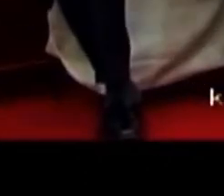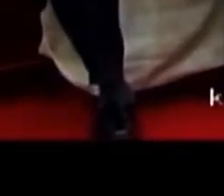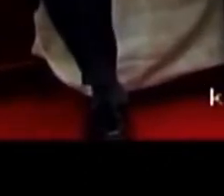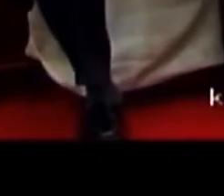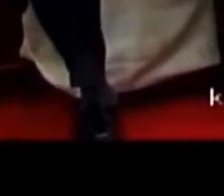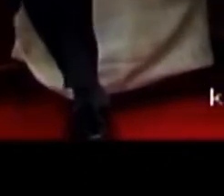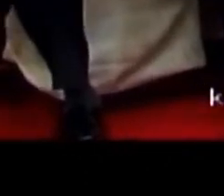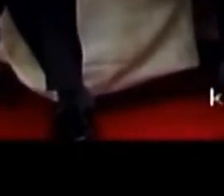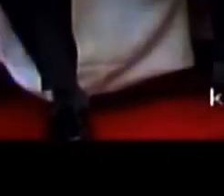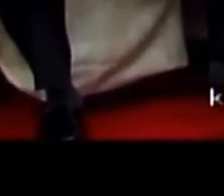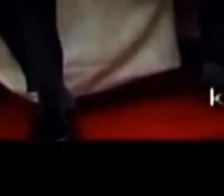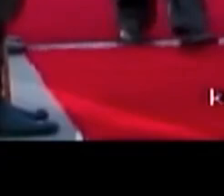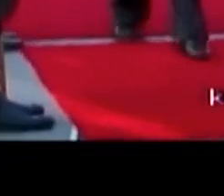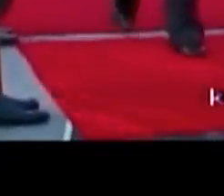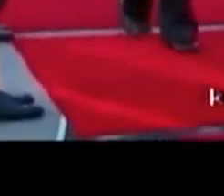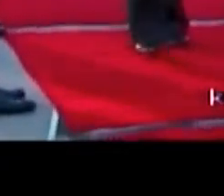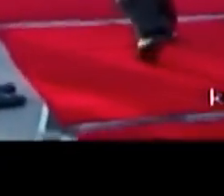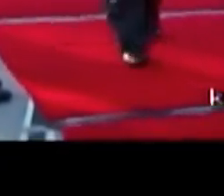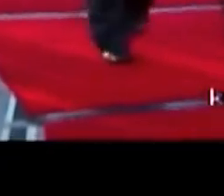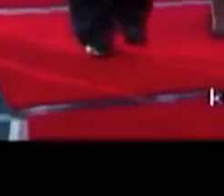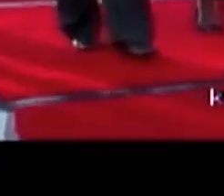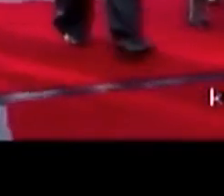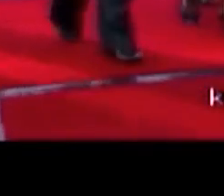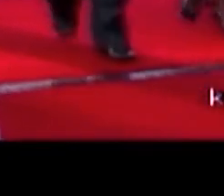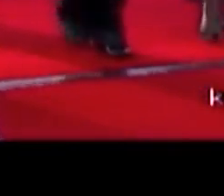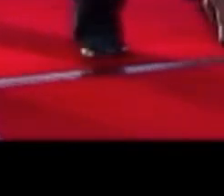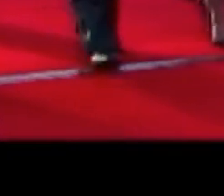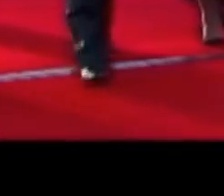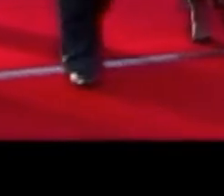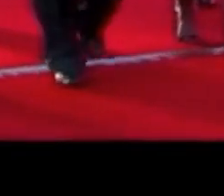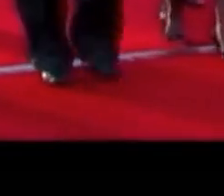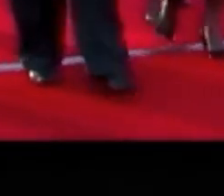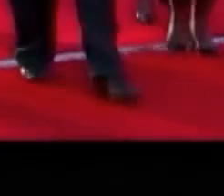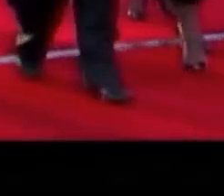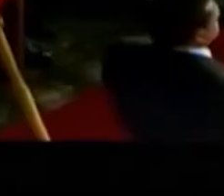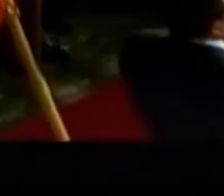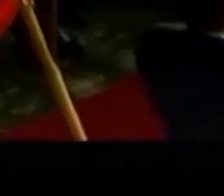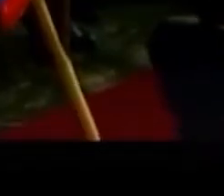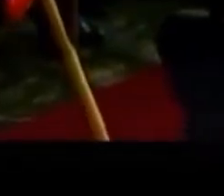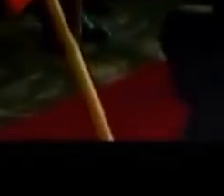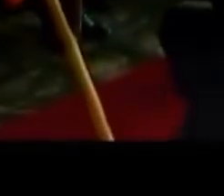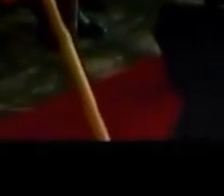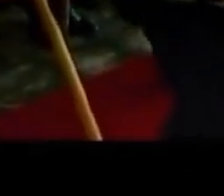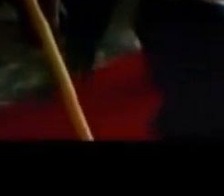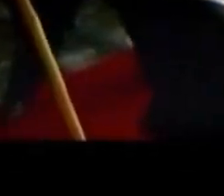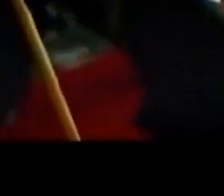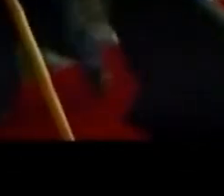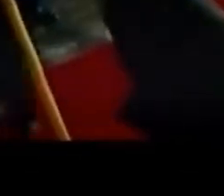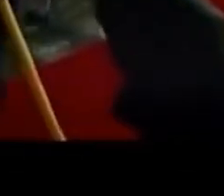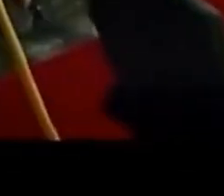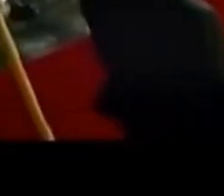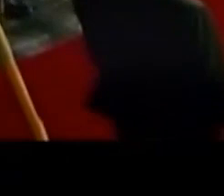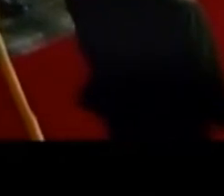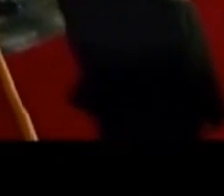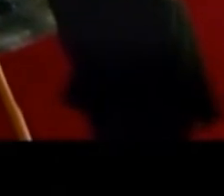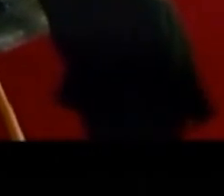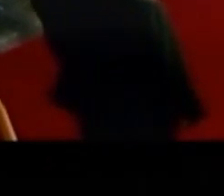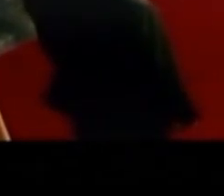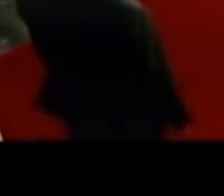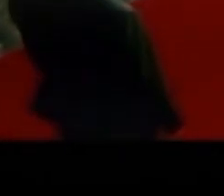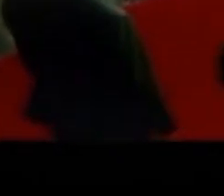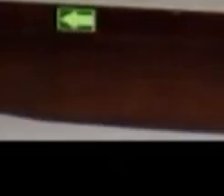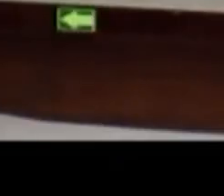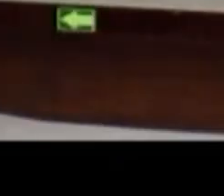cuerpo diplomático, ciudadanos, familiares y otros invitados. Su compromiso fue acatar el mandato del pueblo de erradicar